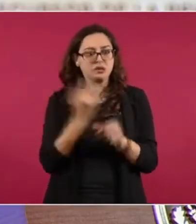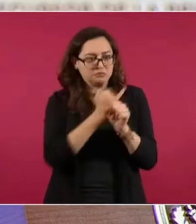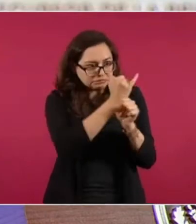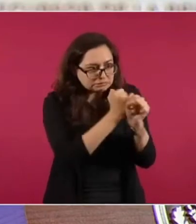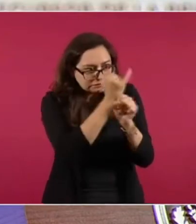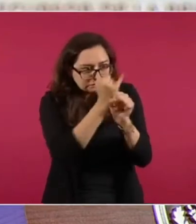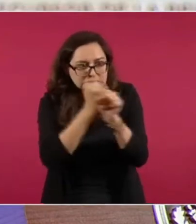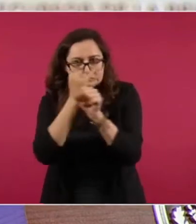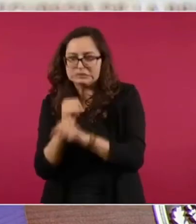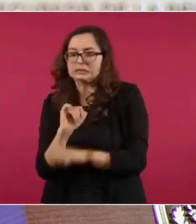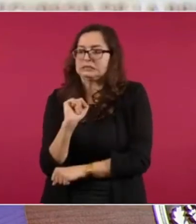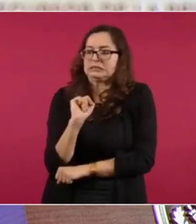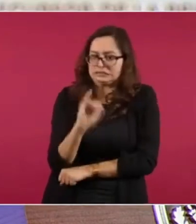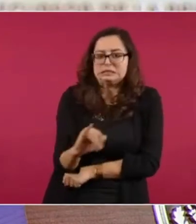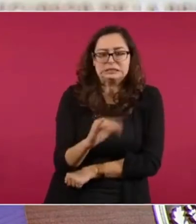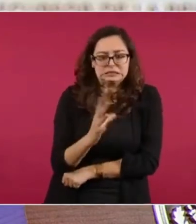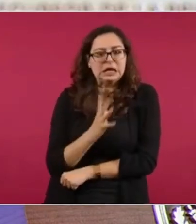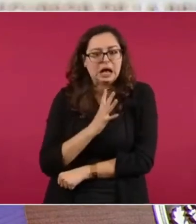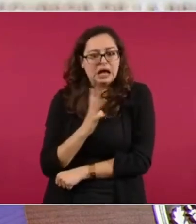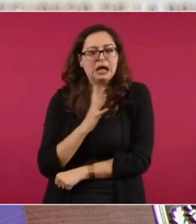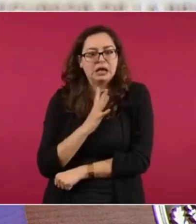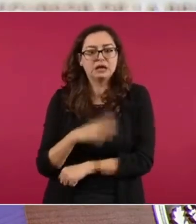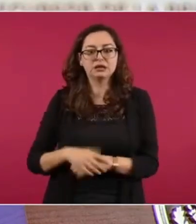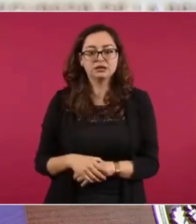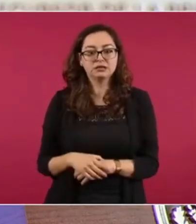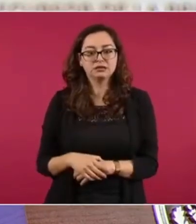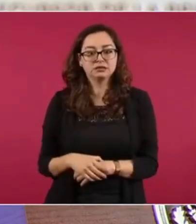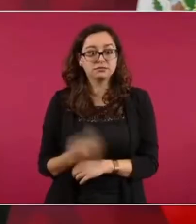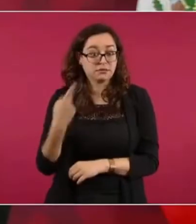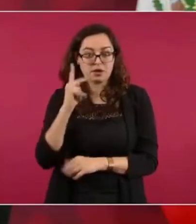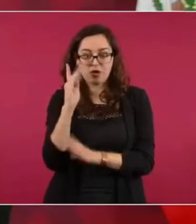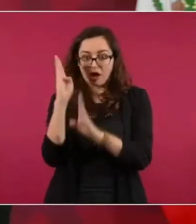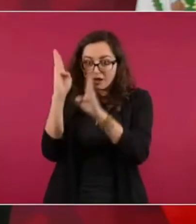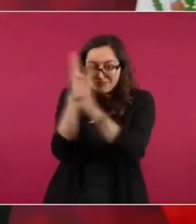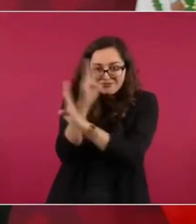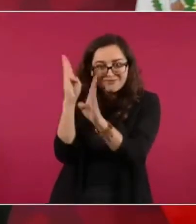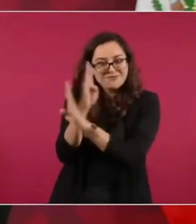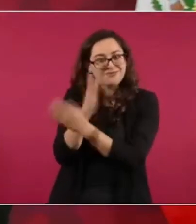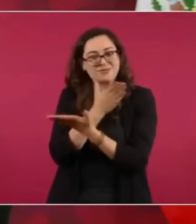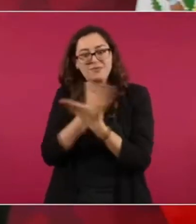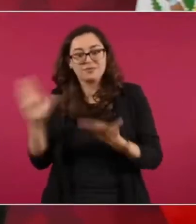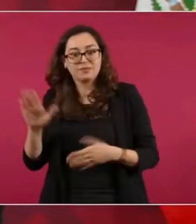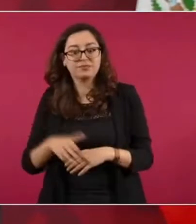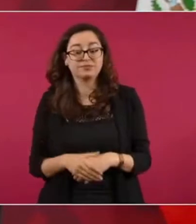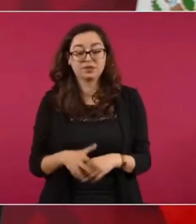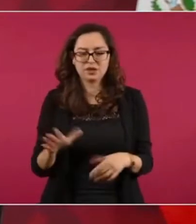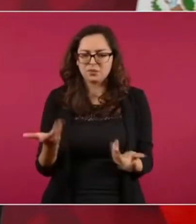¿Por qué? Porque para enfrentar a la delincuencia organizada,